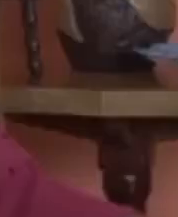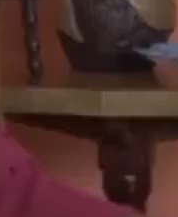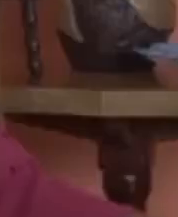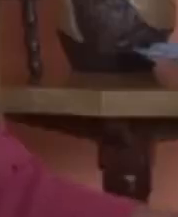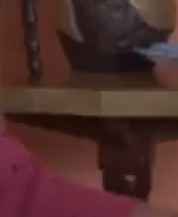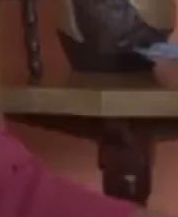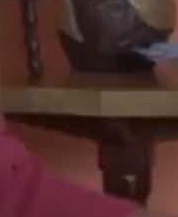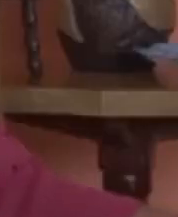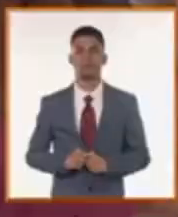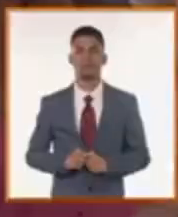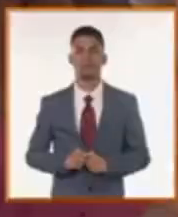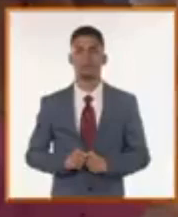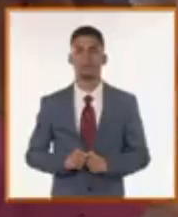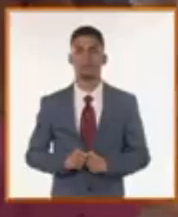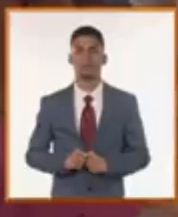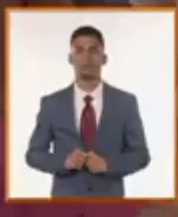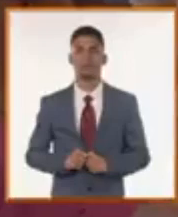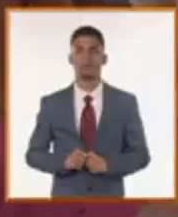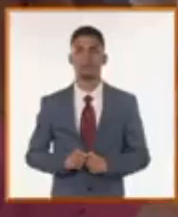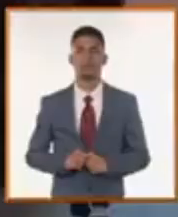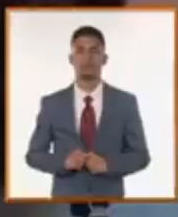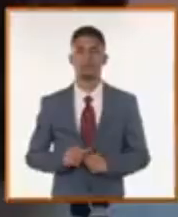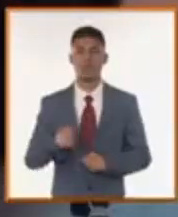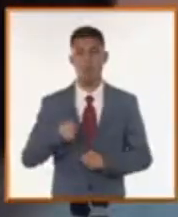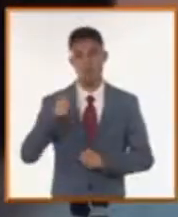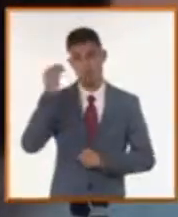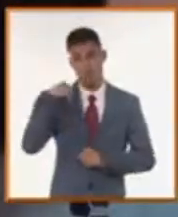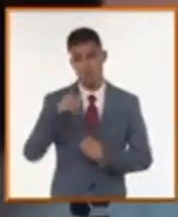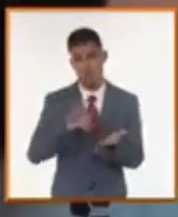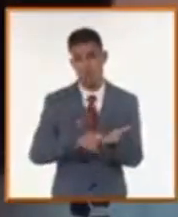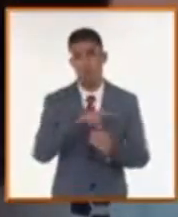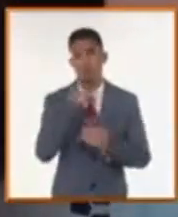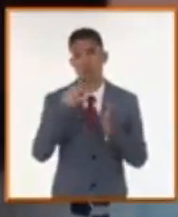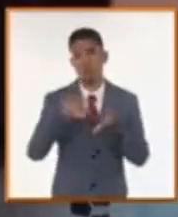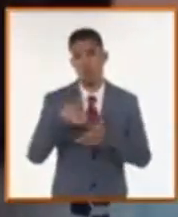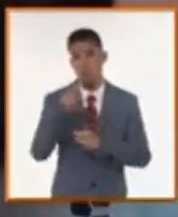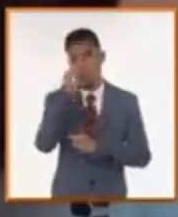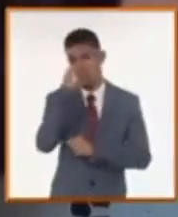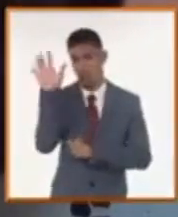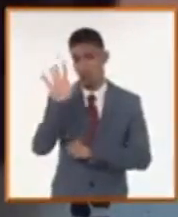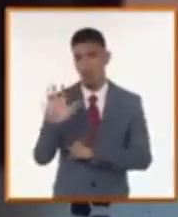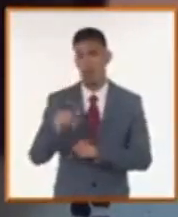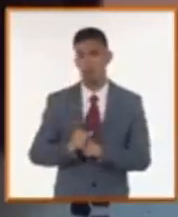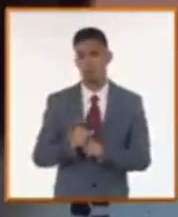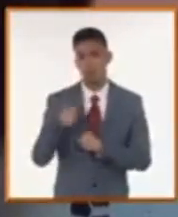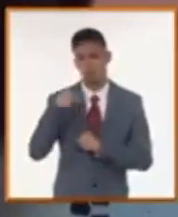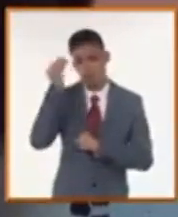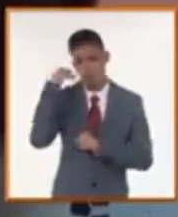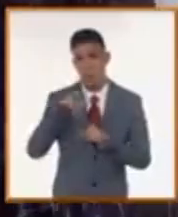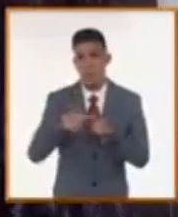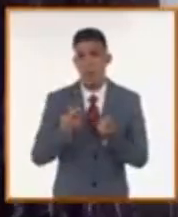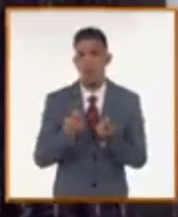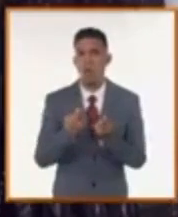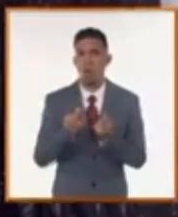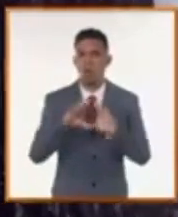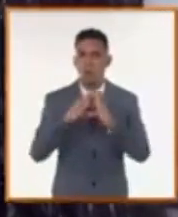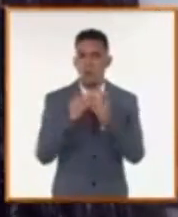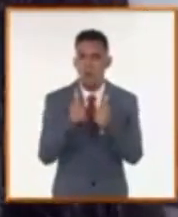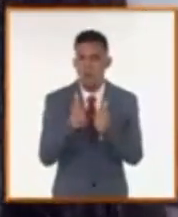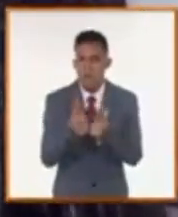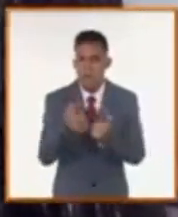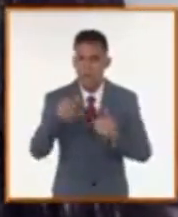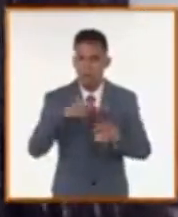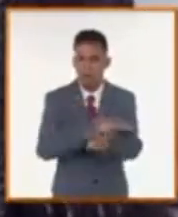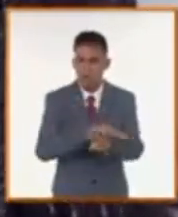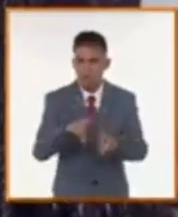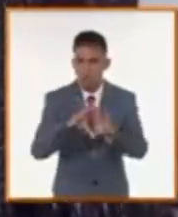Sabía que mi papá había fallecido en Angola, pero no tenía conocimiento de la magnitud de qué había sucedido ahí. Hay un pasado histórico y